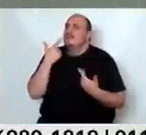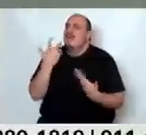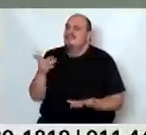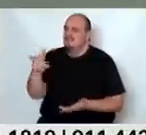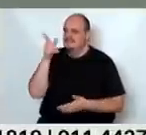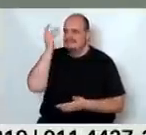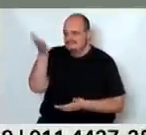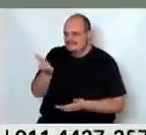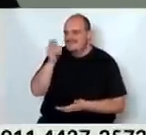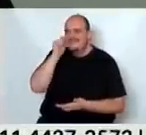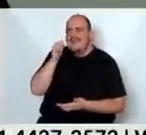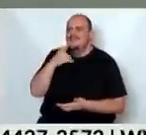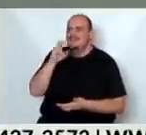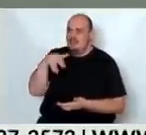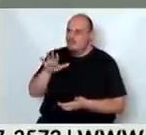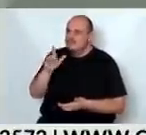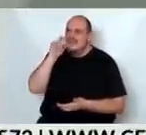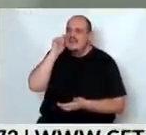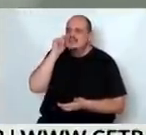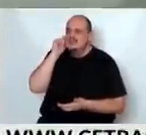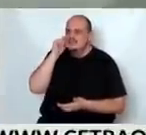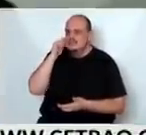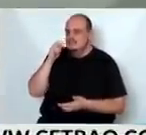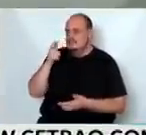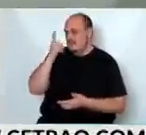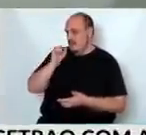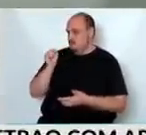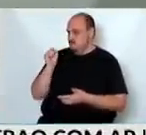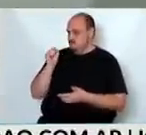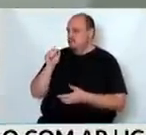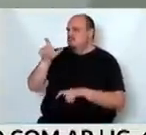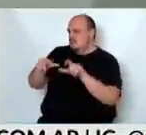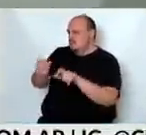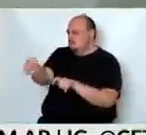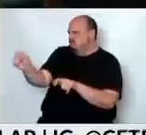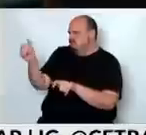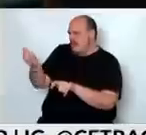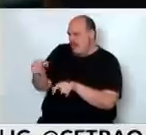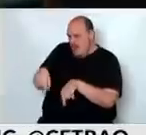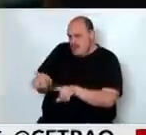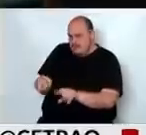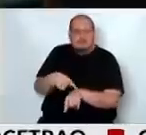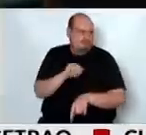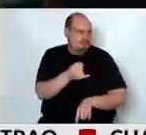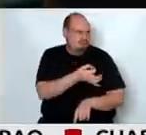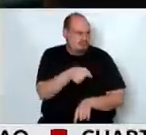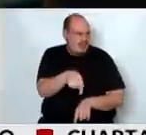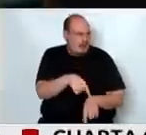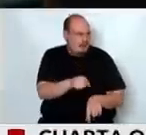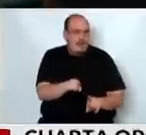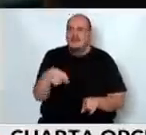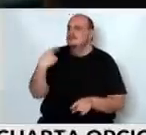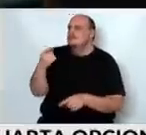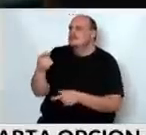si lo que me pasa a mí le pasó a muchas personas, está pasando sí. En este momento, sí. Está sucediendo, ahora. Hay que prevenir y